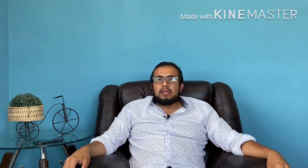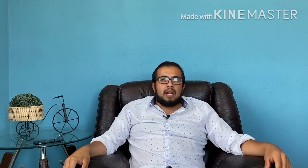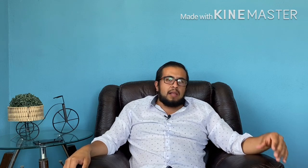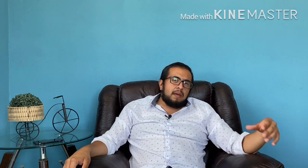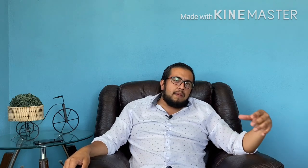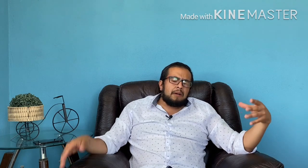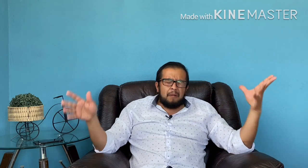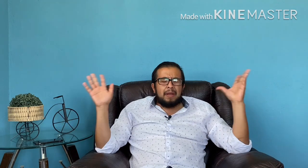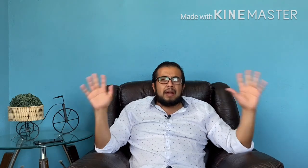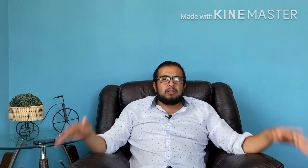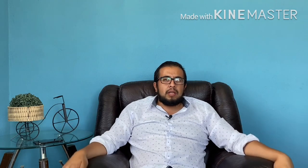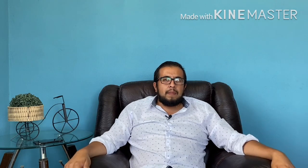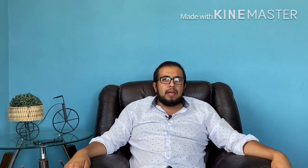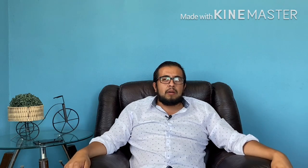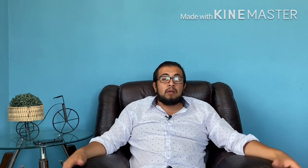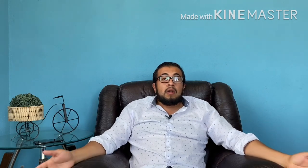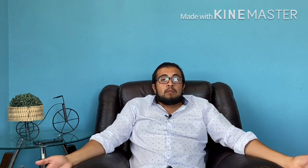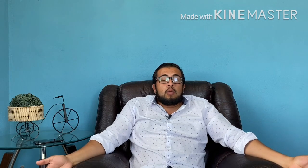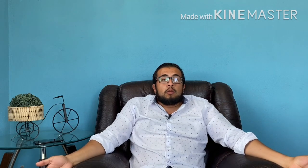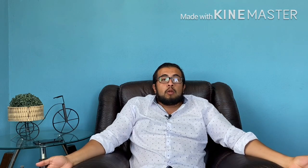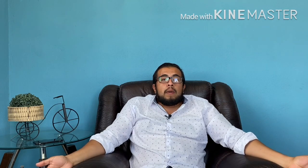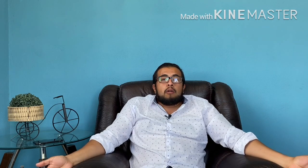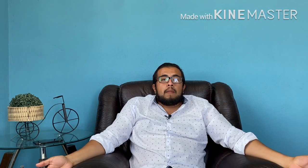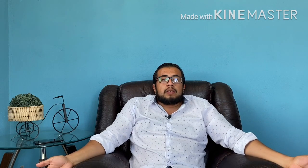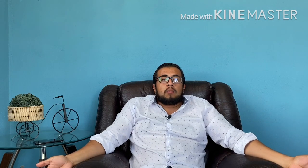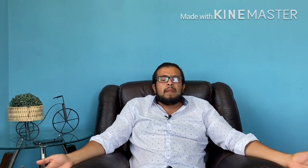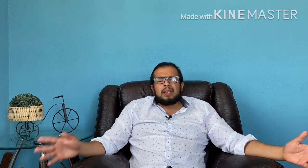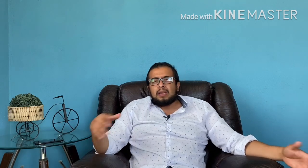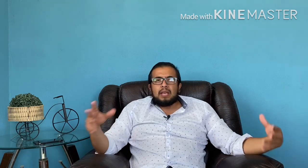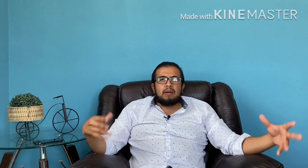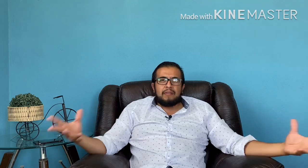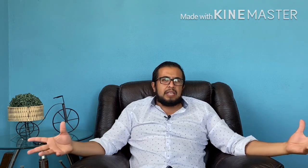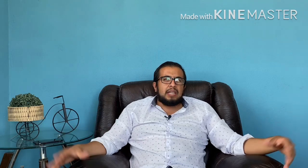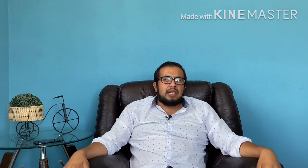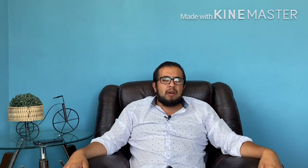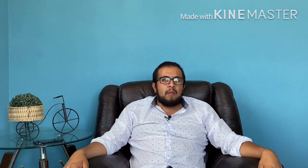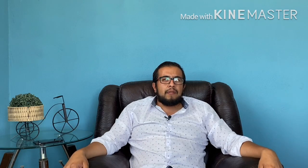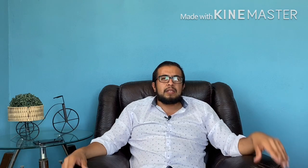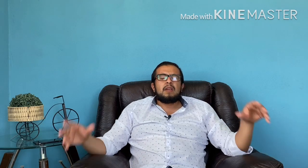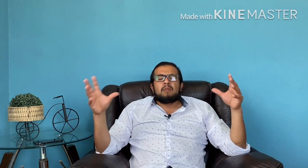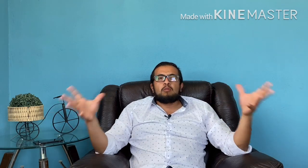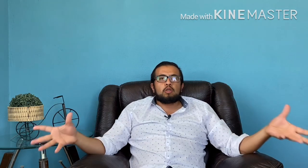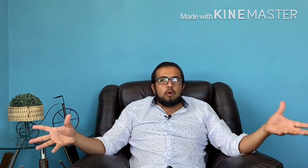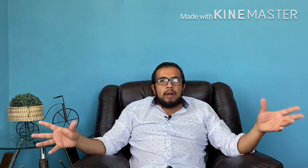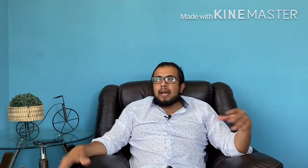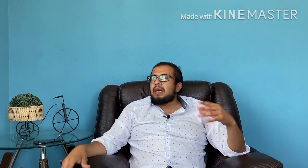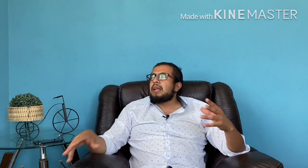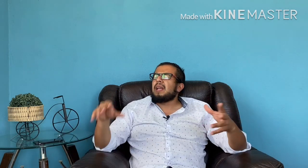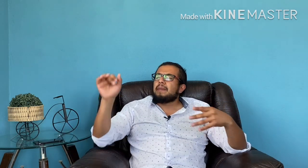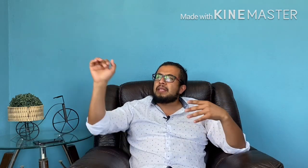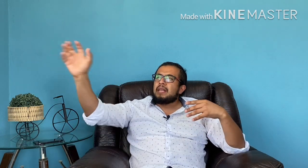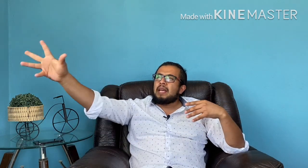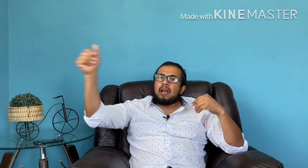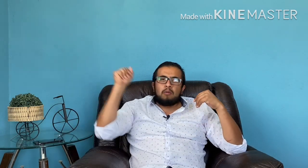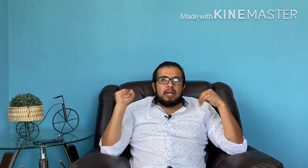Torre Central de Vancomer en la Ciudad de México, pues como todo Vancomer seguramente tiene una facilidad de home office, pues muchos no van a ir,